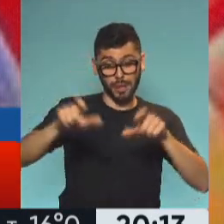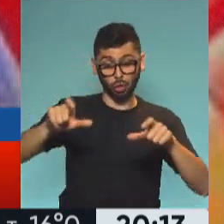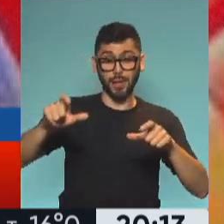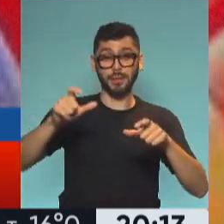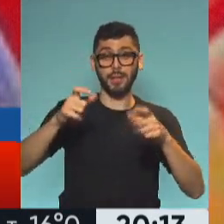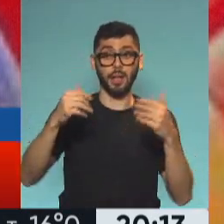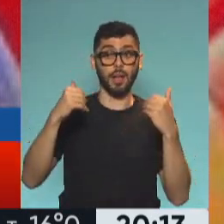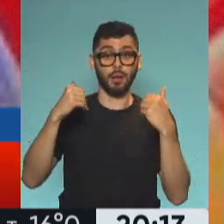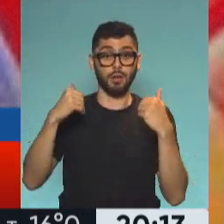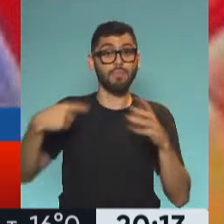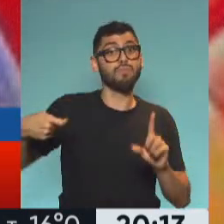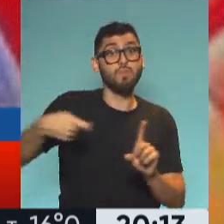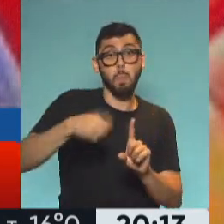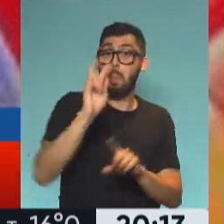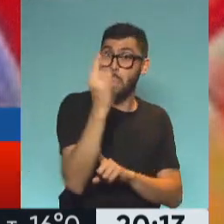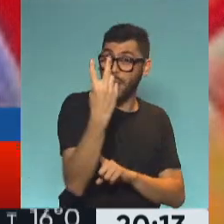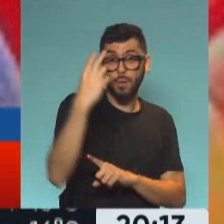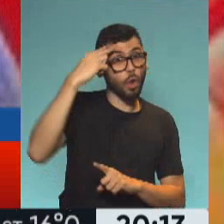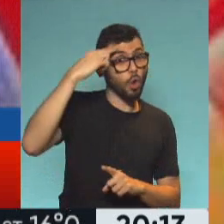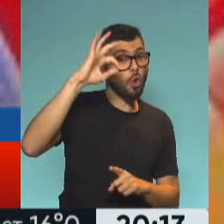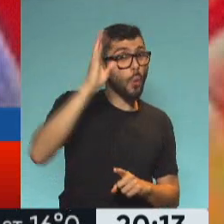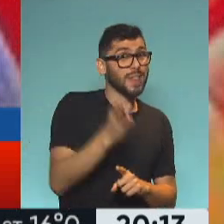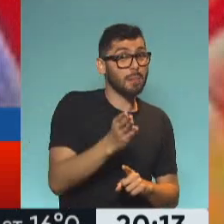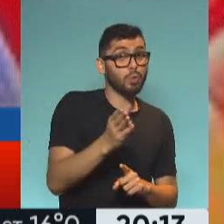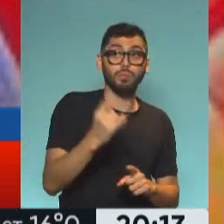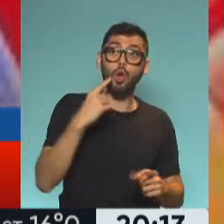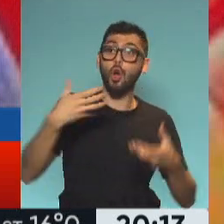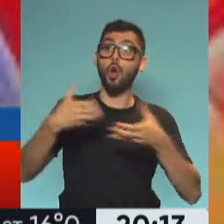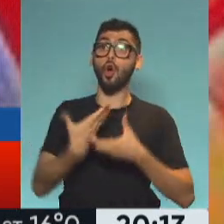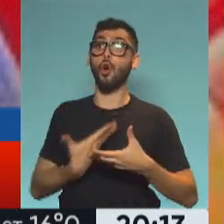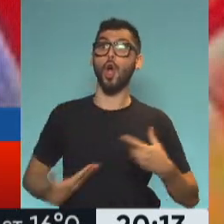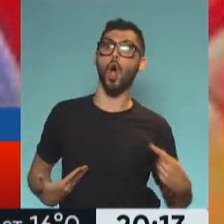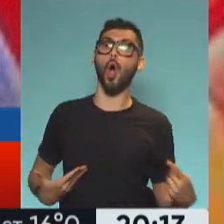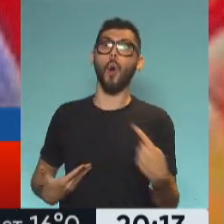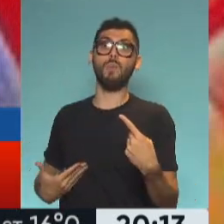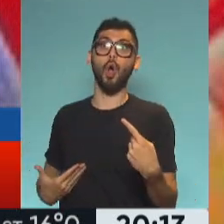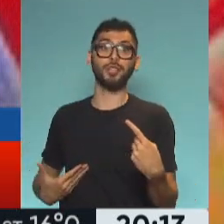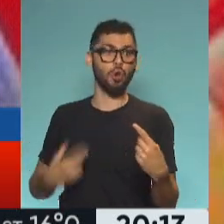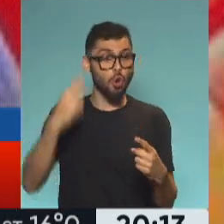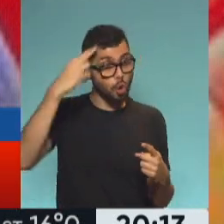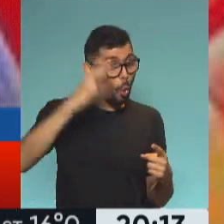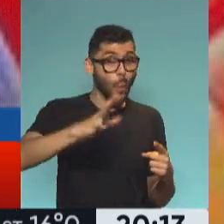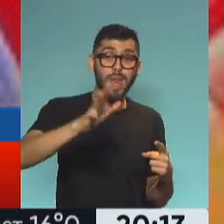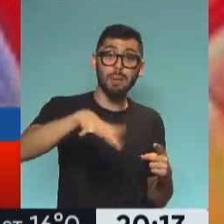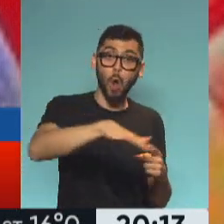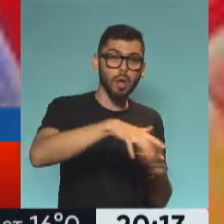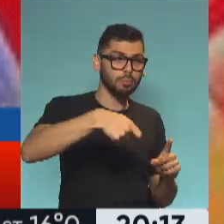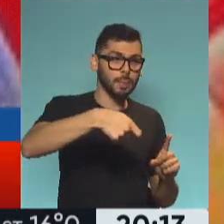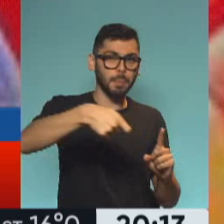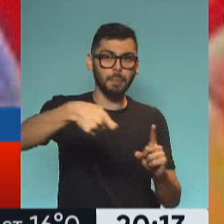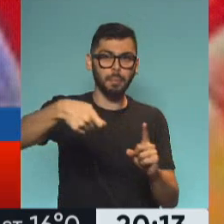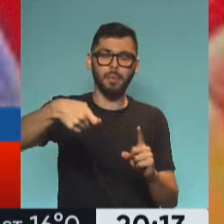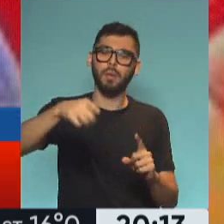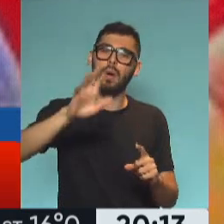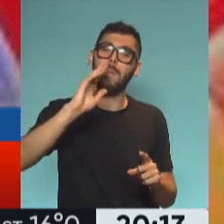asesinados son opositores al que gobierna no entonces ahí tenemos algunos indicadores bueno porque porque el que controla digamos